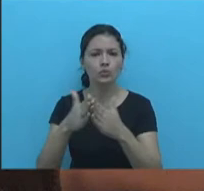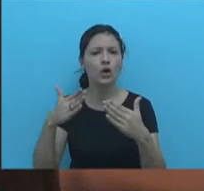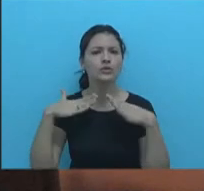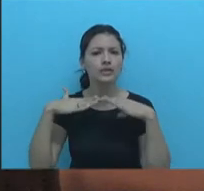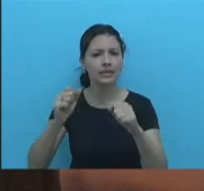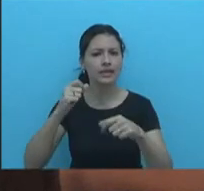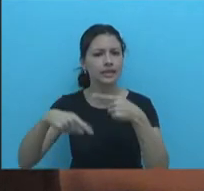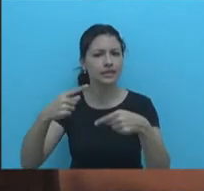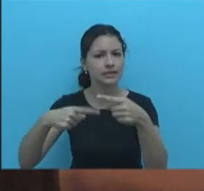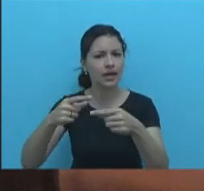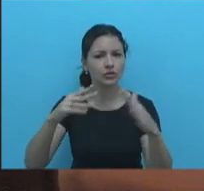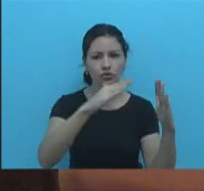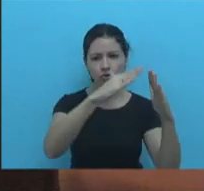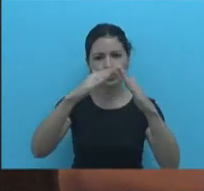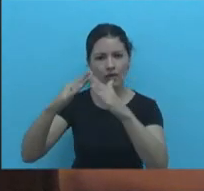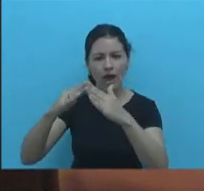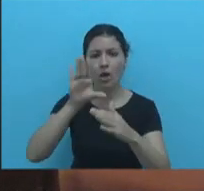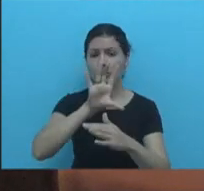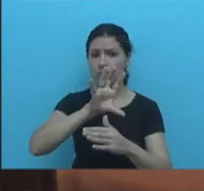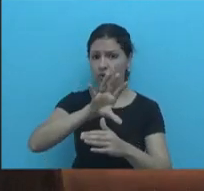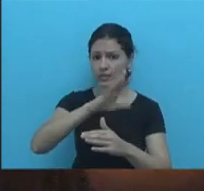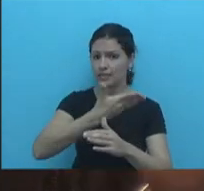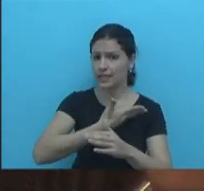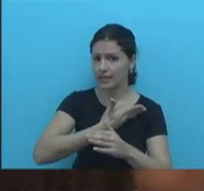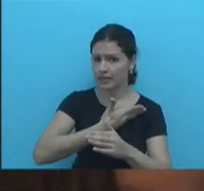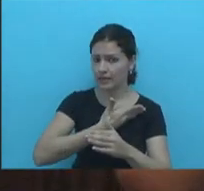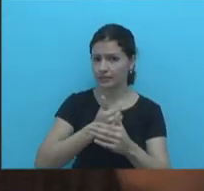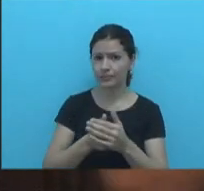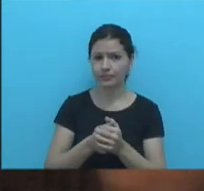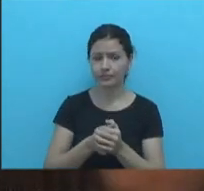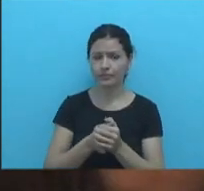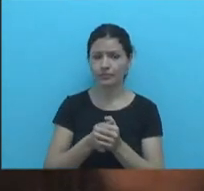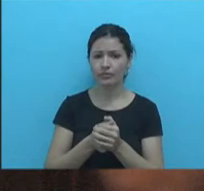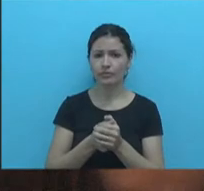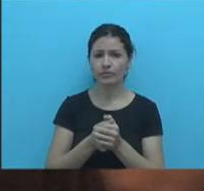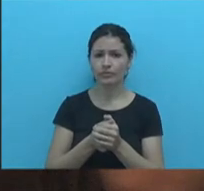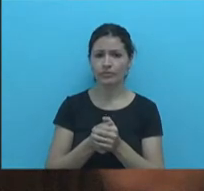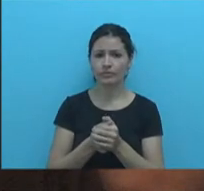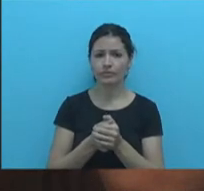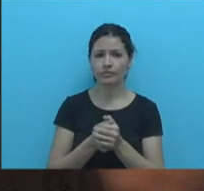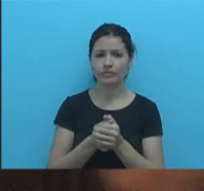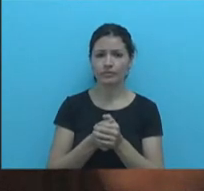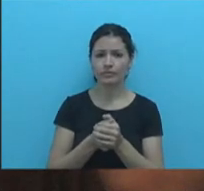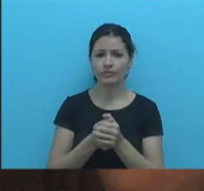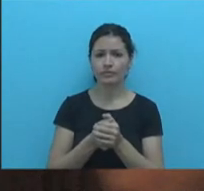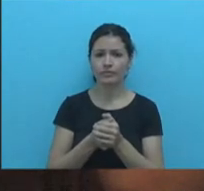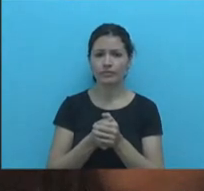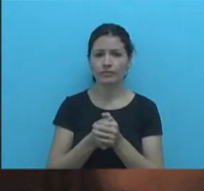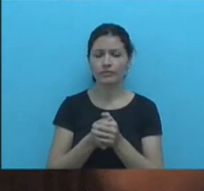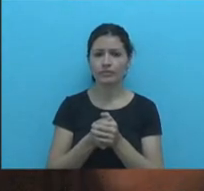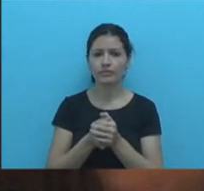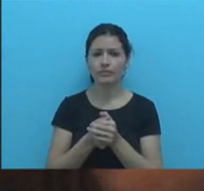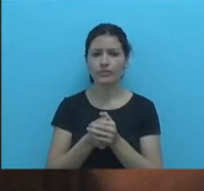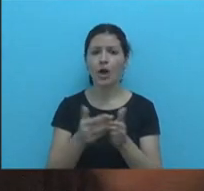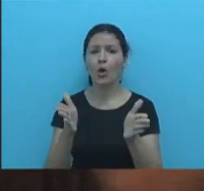y Vivienda y ejecutado en la provincia de Santa Fe a través de una unidad ejecutora provincial dependiente de la